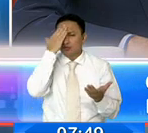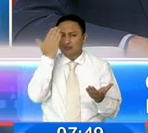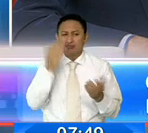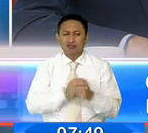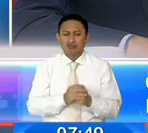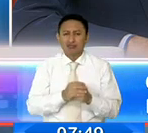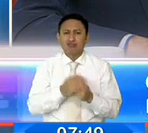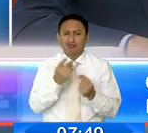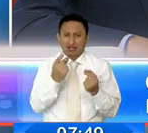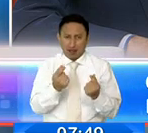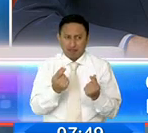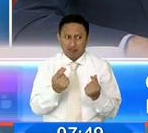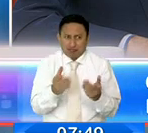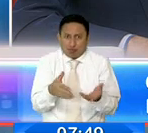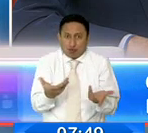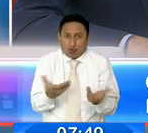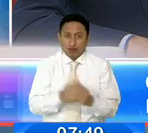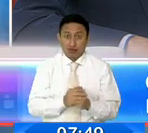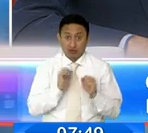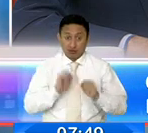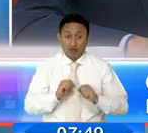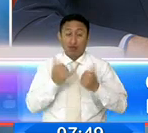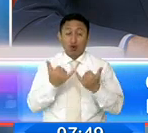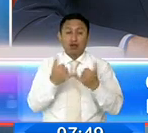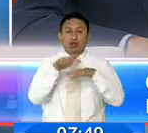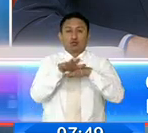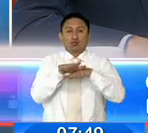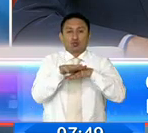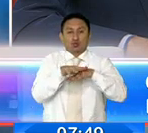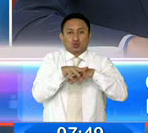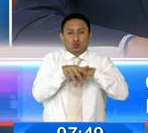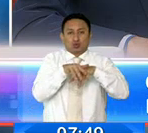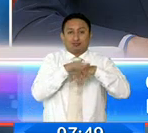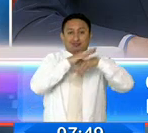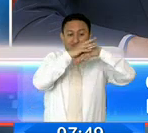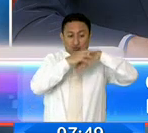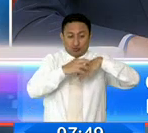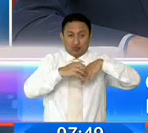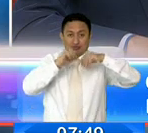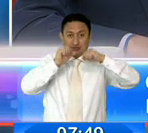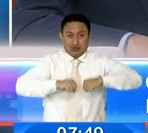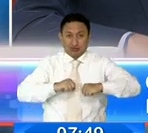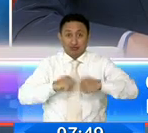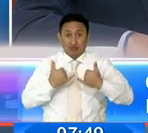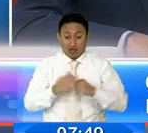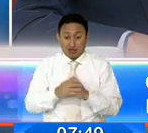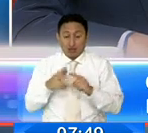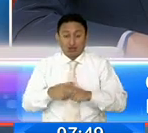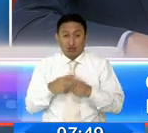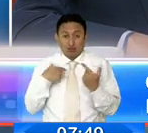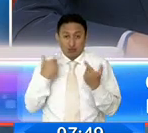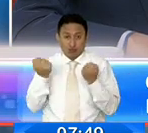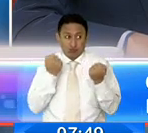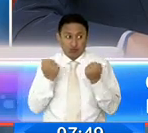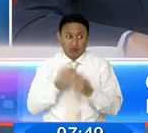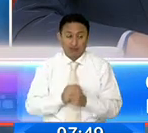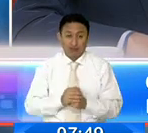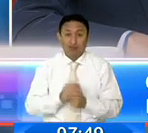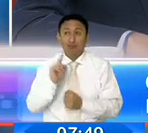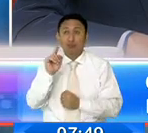velocidad, y ha reducido la velocidad. Esto también es importante, ya se puede medir, aunque sea que estemos solo